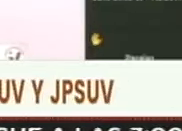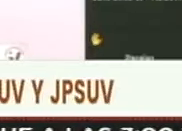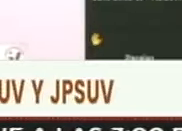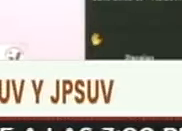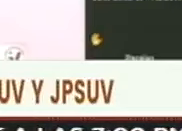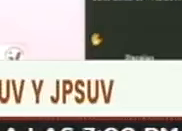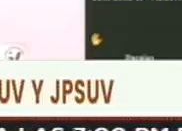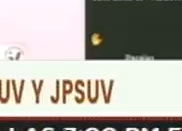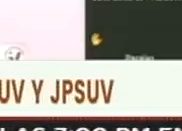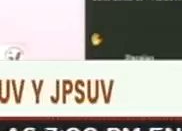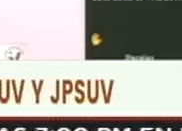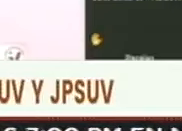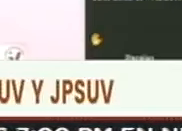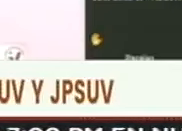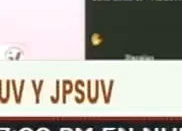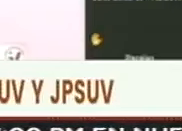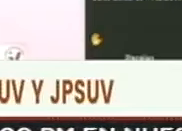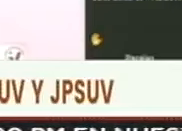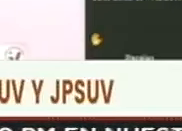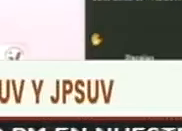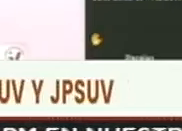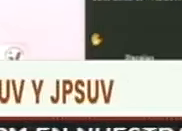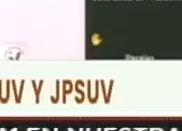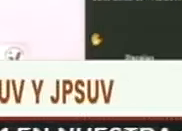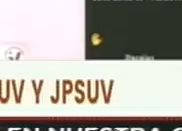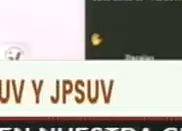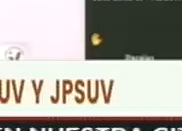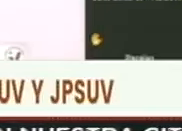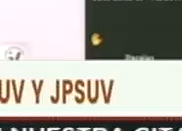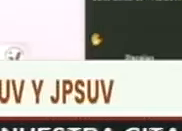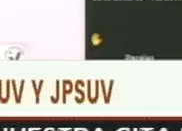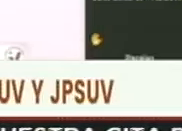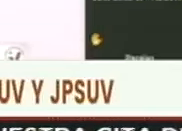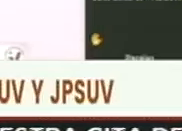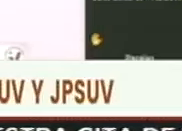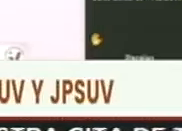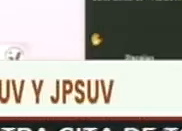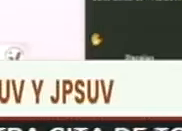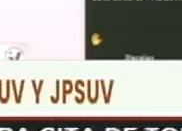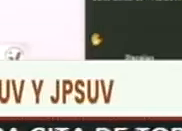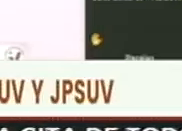aquí estamos estamos seguimos o no seguimos